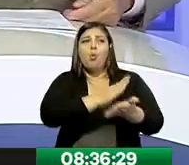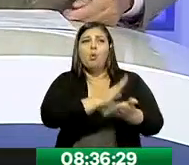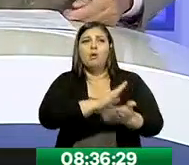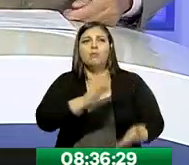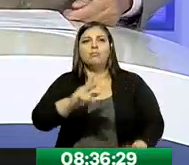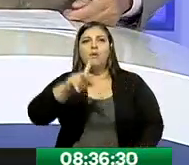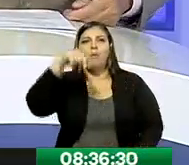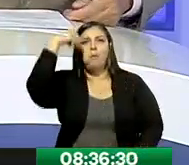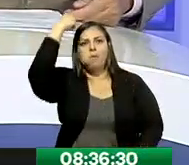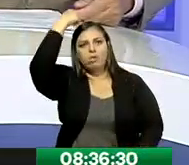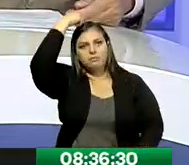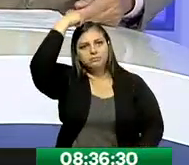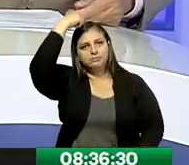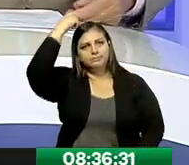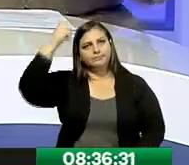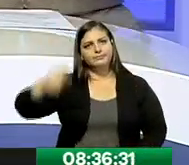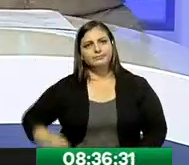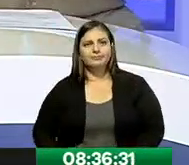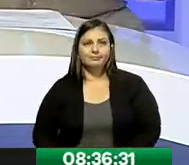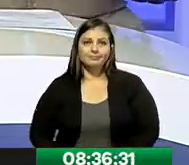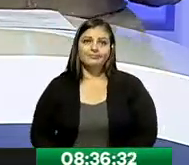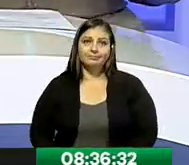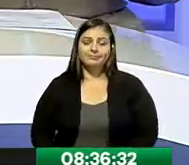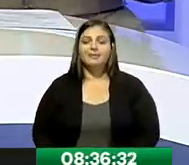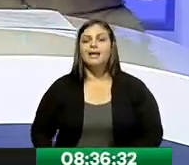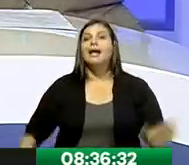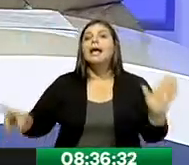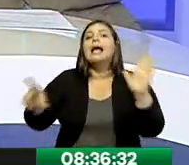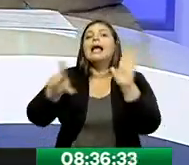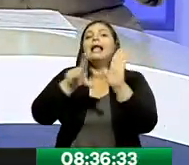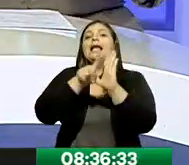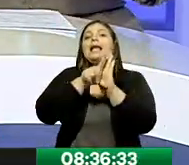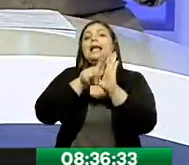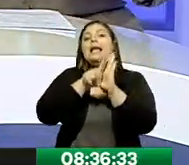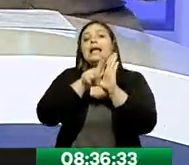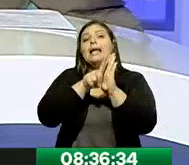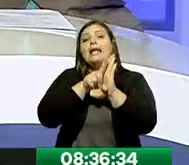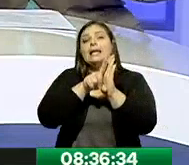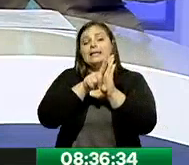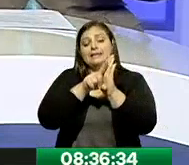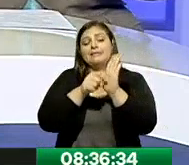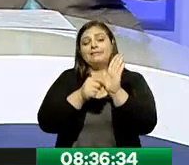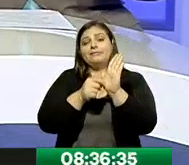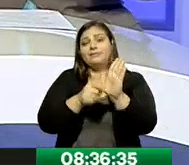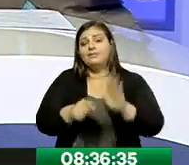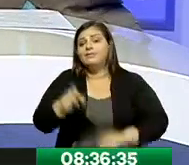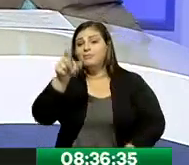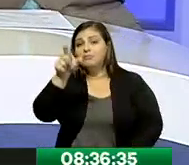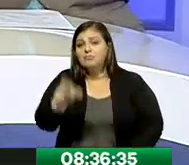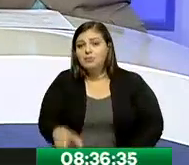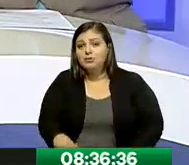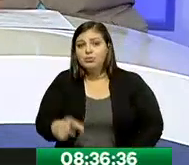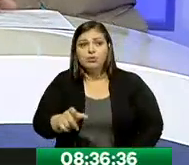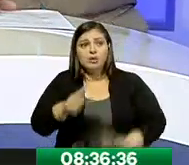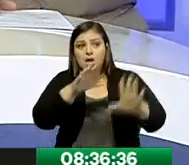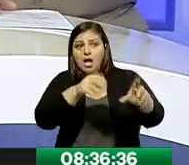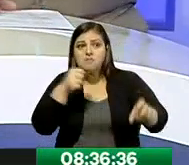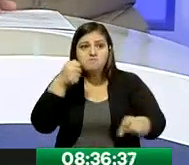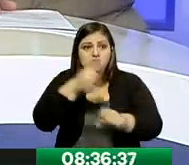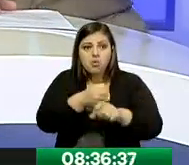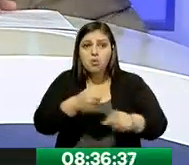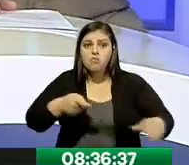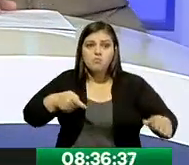puede salir. No es robo con violencia, no ha maltratado a nadie. Entonces el señor se va libre. Esta vez porque